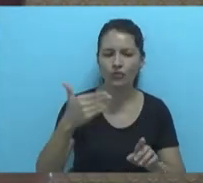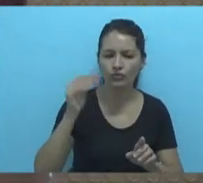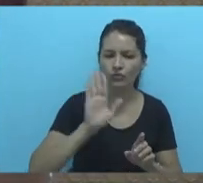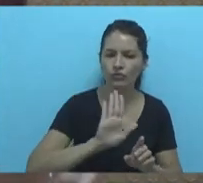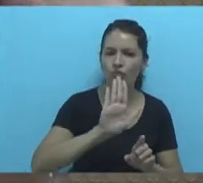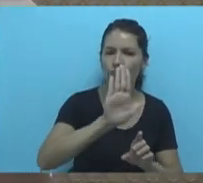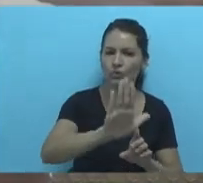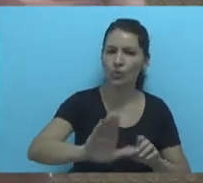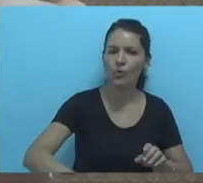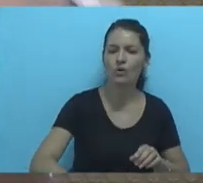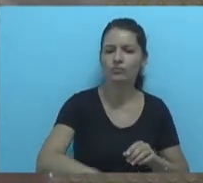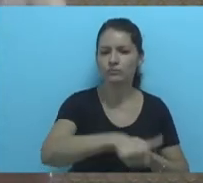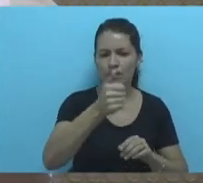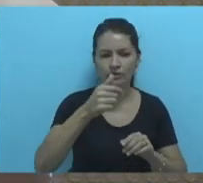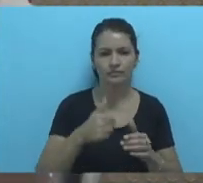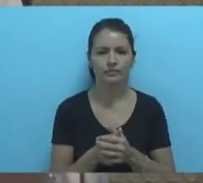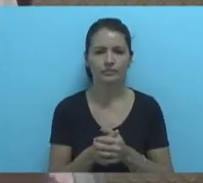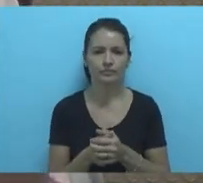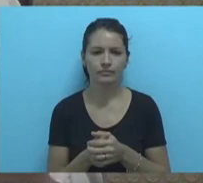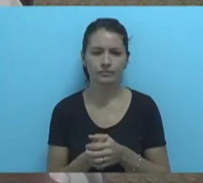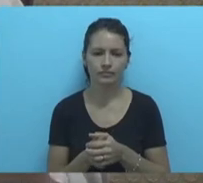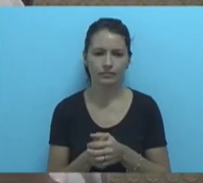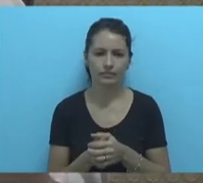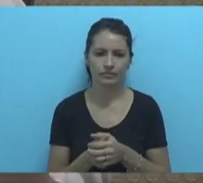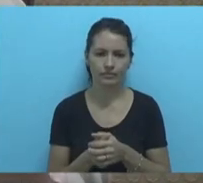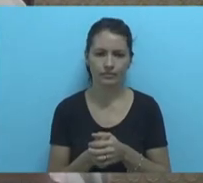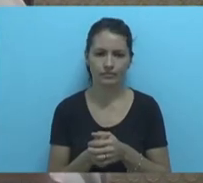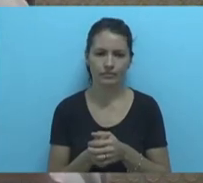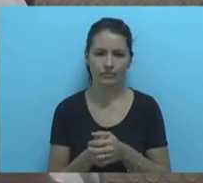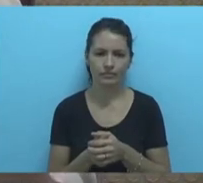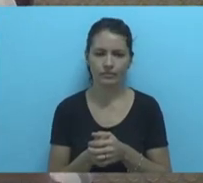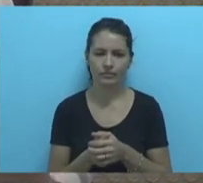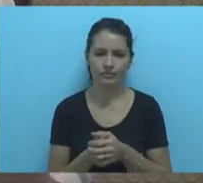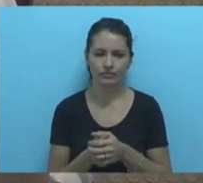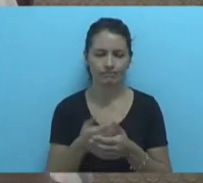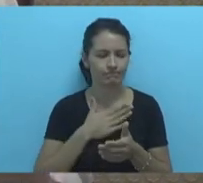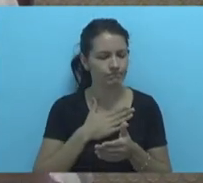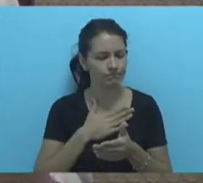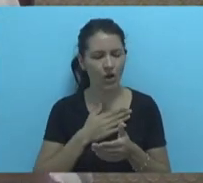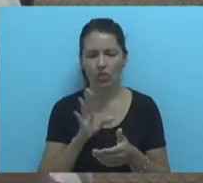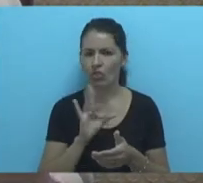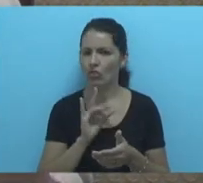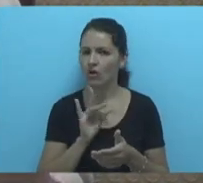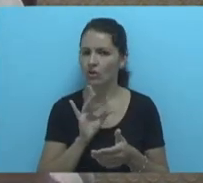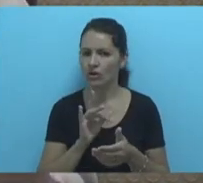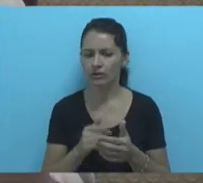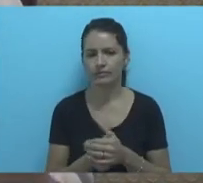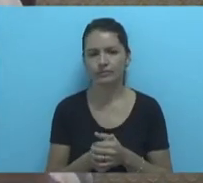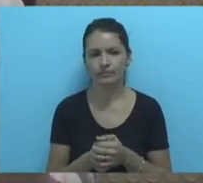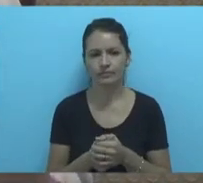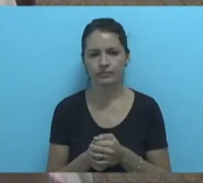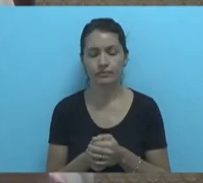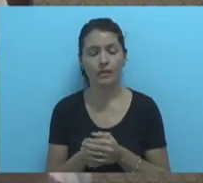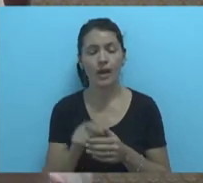está lejos todavía, la desharé y no quedará memoria de ella. Tremendo desgarro de Belgrano. Ahora, cuando Belgrano